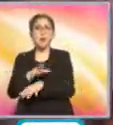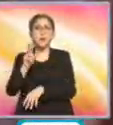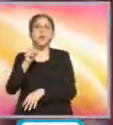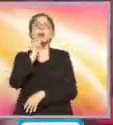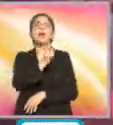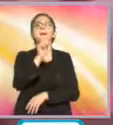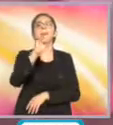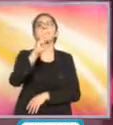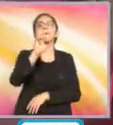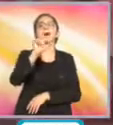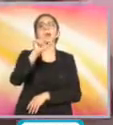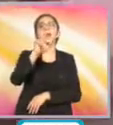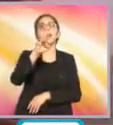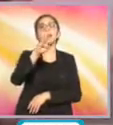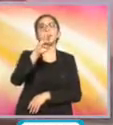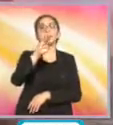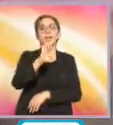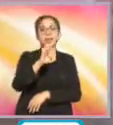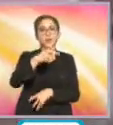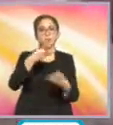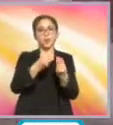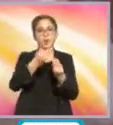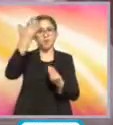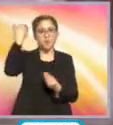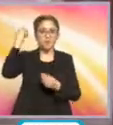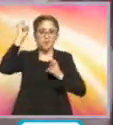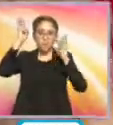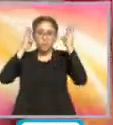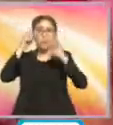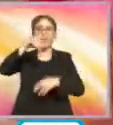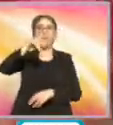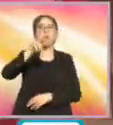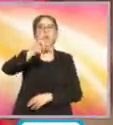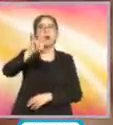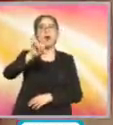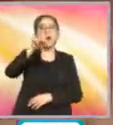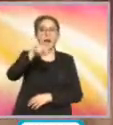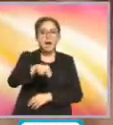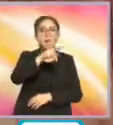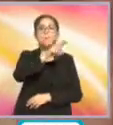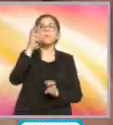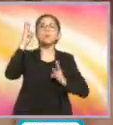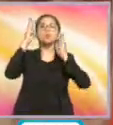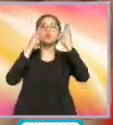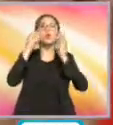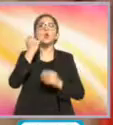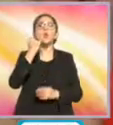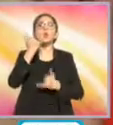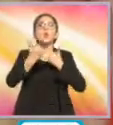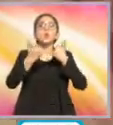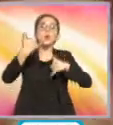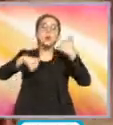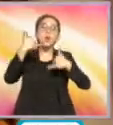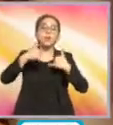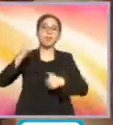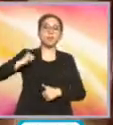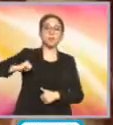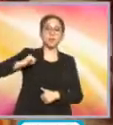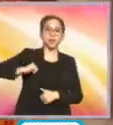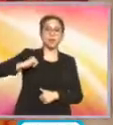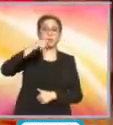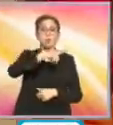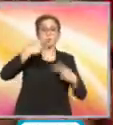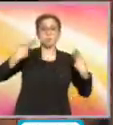mundo de Barbie y sus amigas ha llegado al MUJAM, Museo del Juguete Antiguo Mexicano. En esta exhibición temporal de